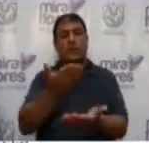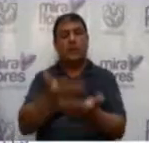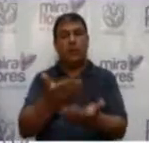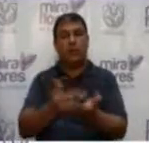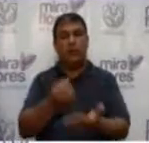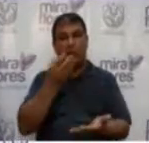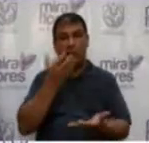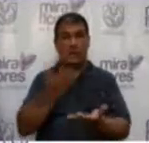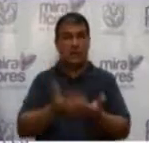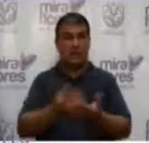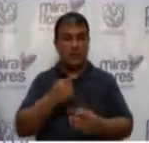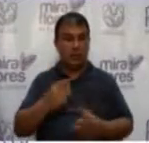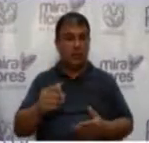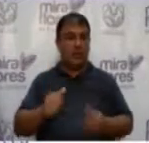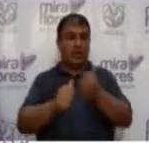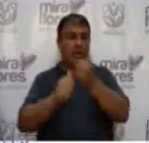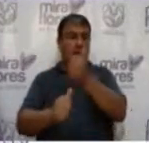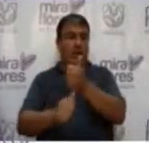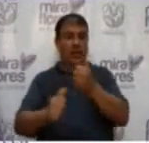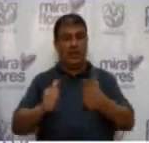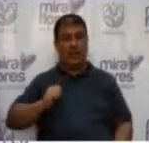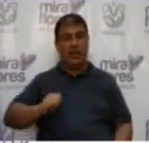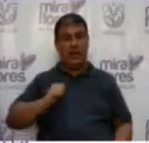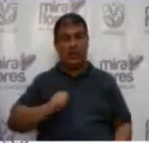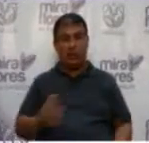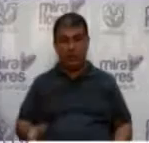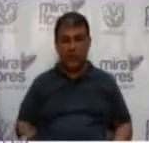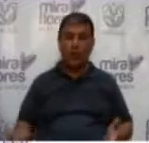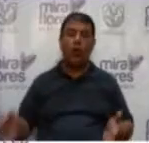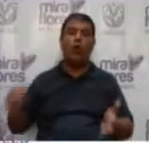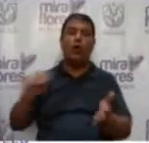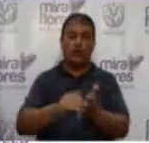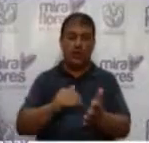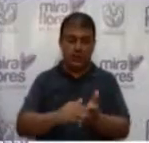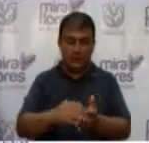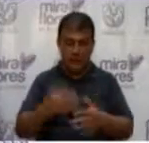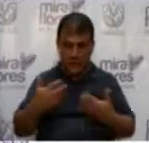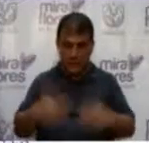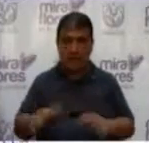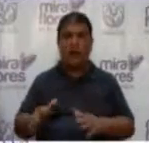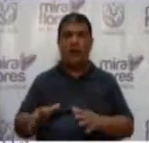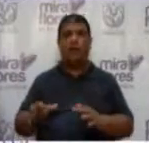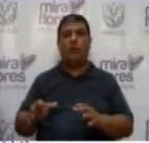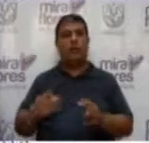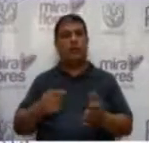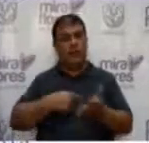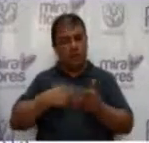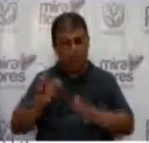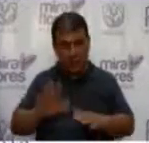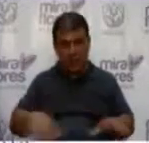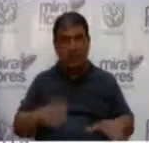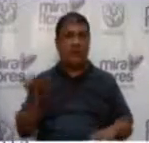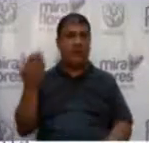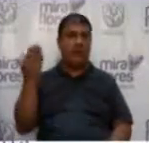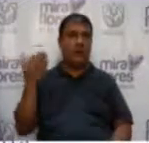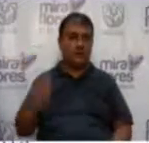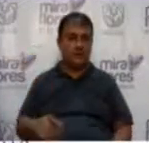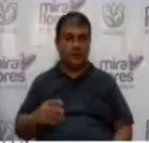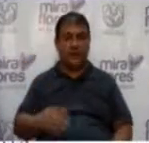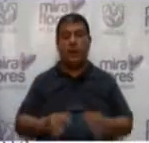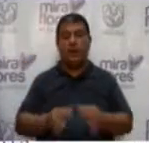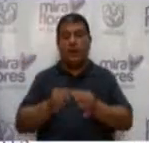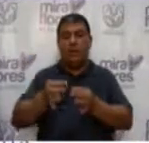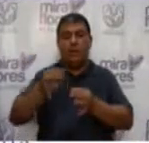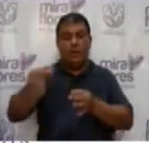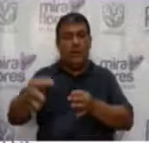ha mencionado el señor teniente alcalde, es una renovación de algo que ya venía existiendo y se va hasta esa